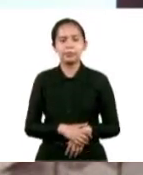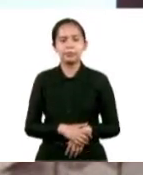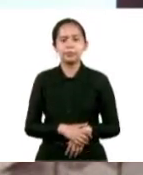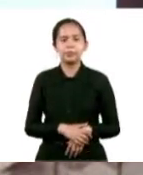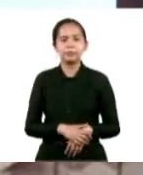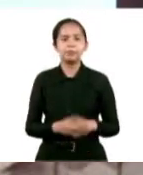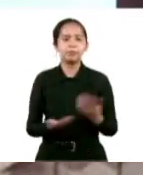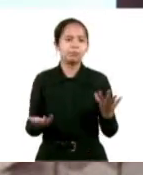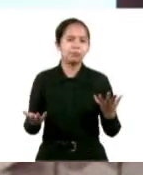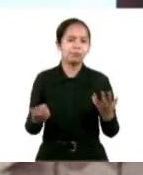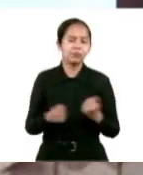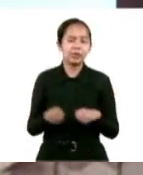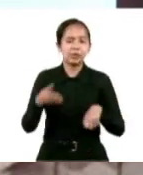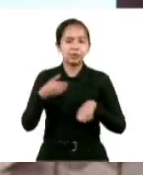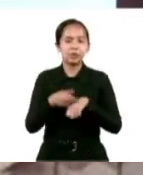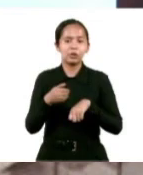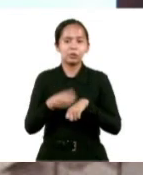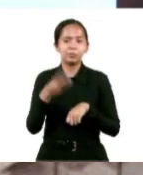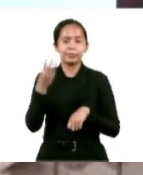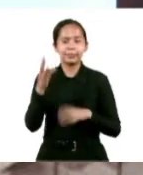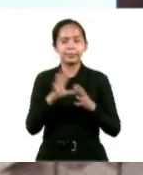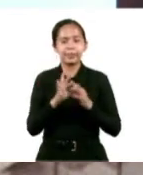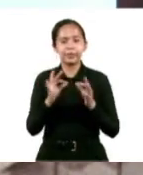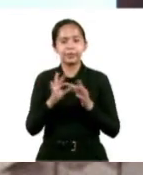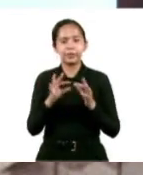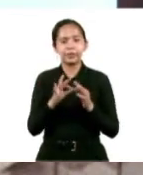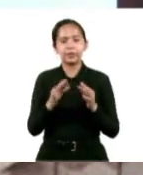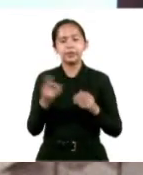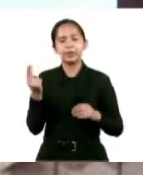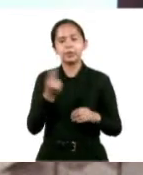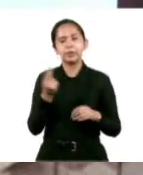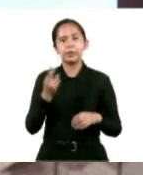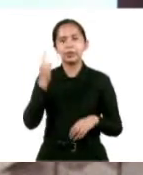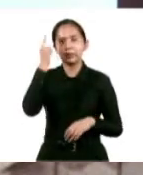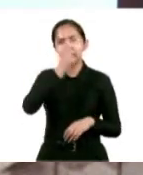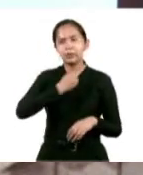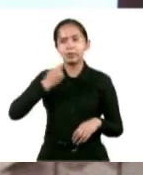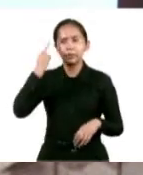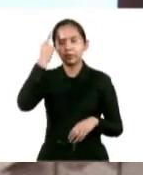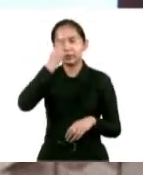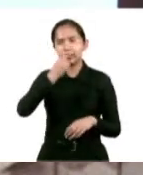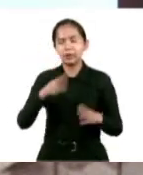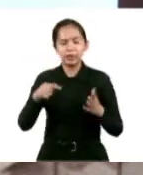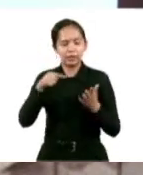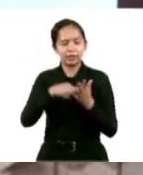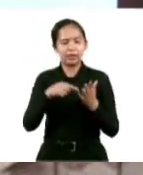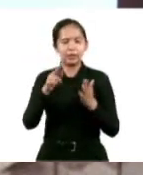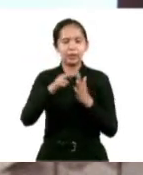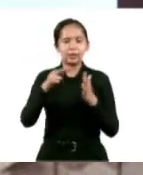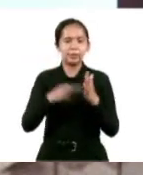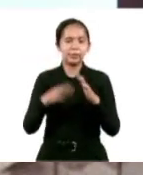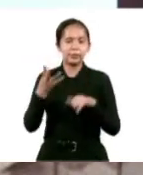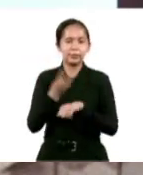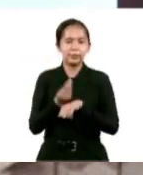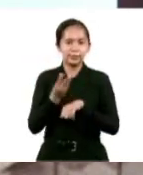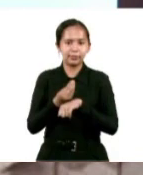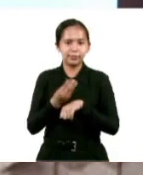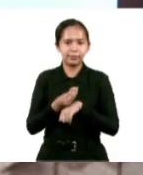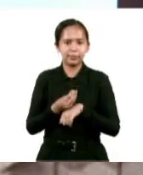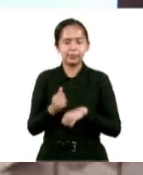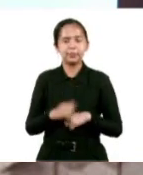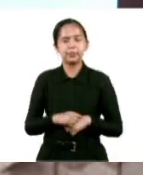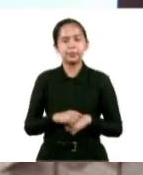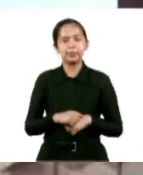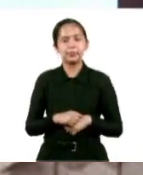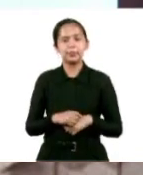Que dicen en el reporte 3 que se debieron de haber realizado inspecciones con respecto al manual de mantenimiento.